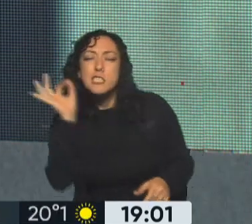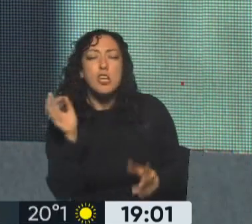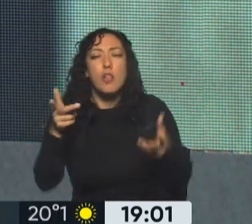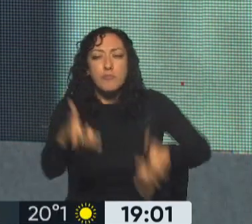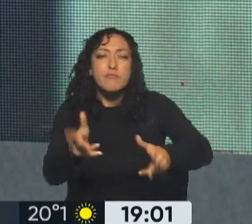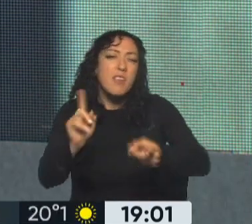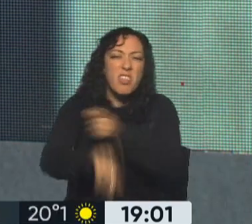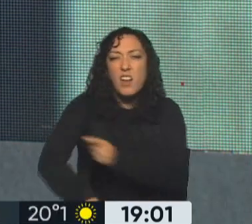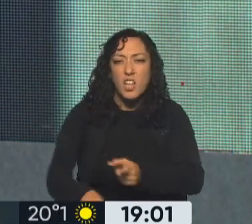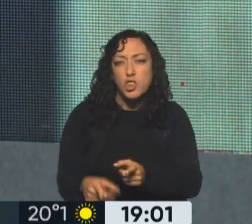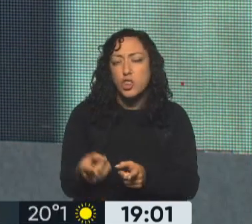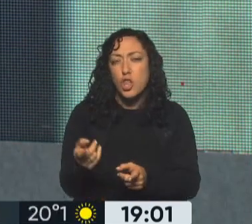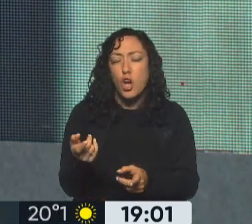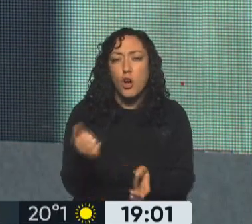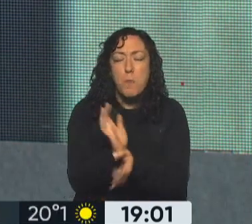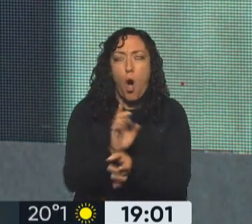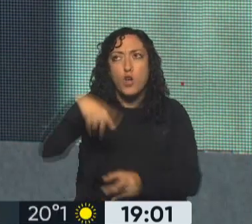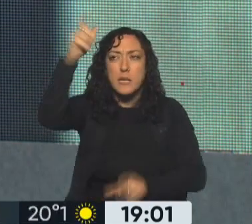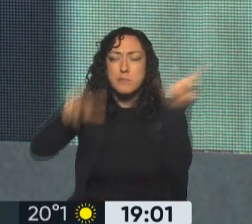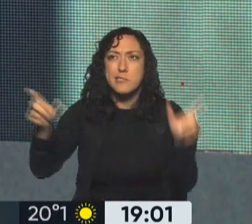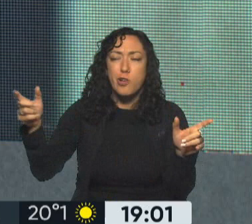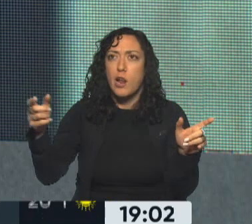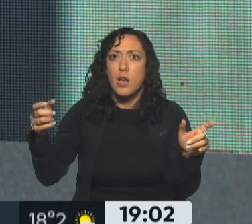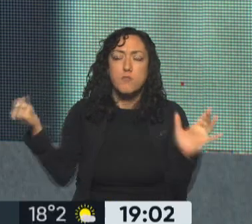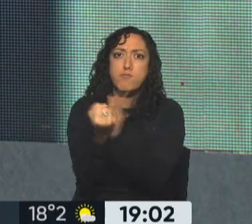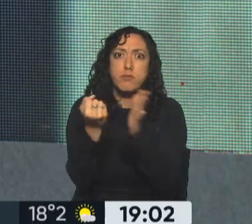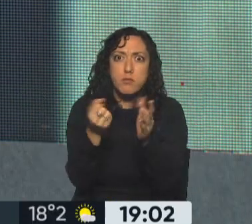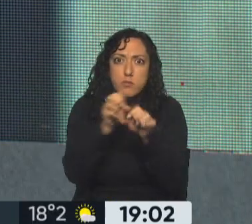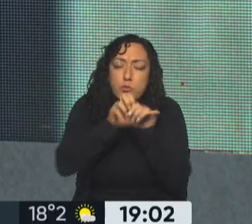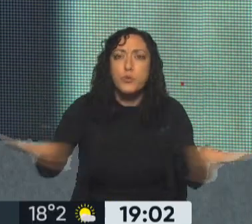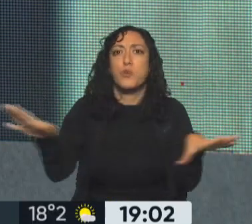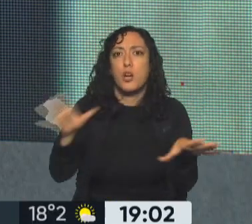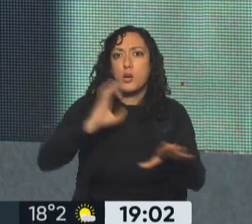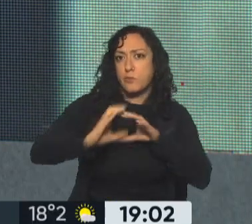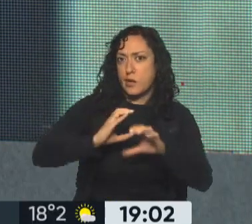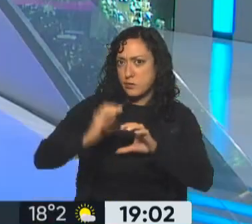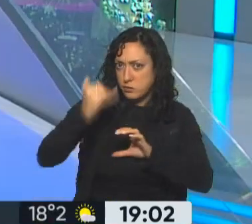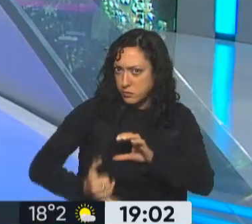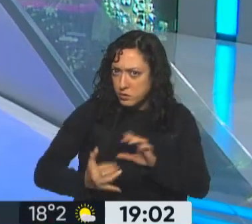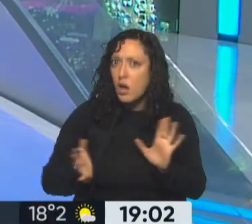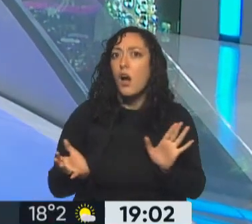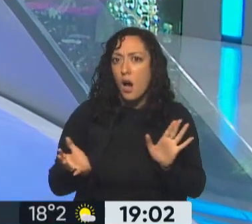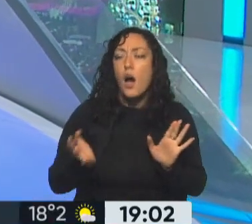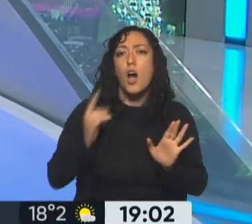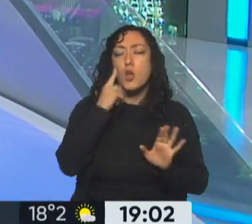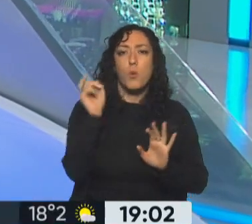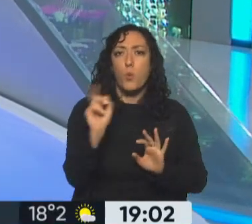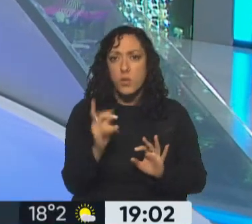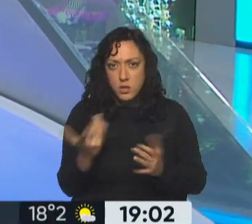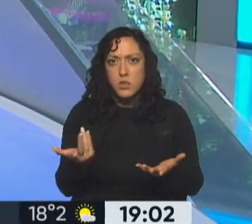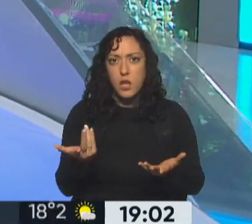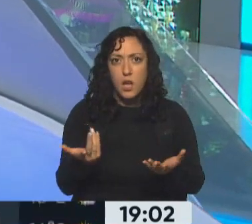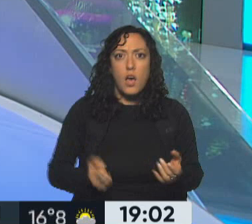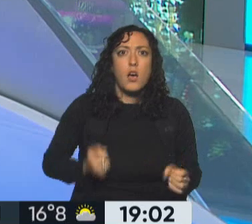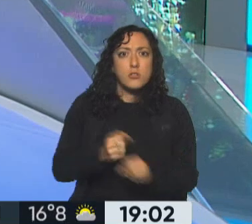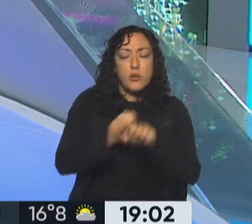se tiene en cuenta la proyección de lo que se comunica, ¿no, Miriam? Ahí está el problema, ¿no? Ahí No está el saber lo que problema. estamos diciendo y hasta dónde